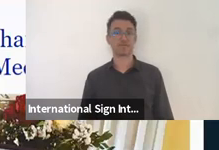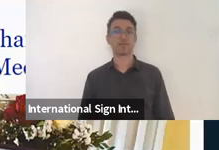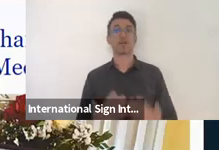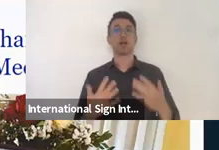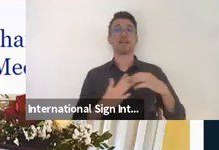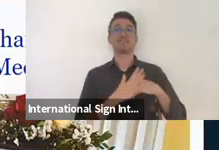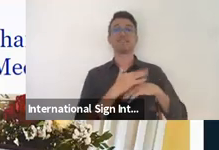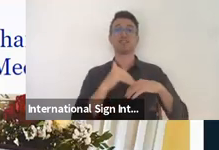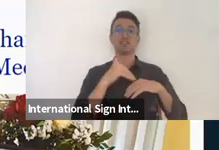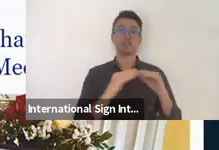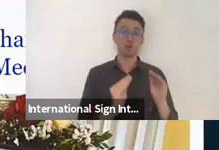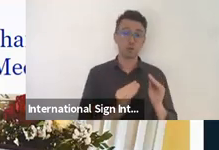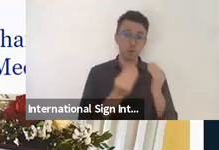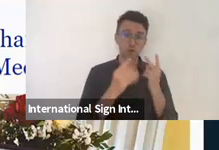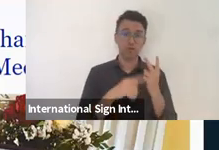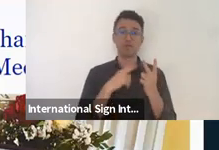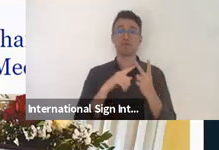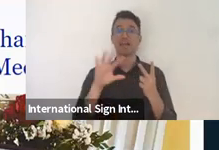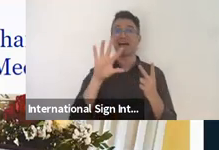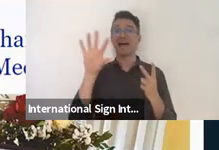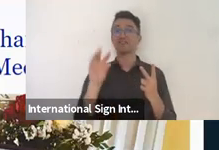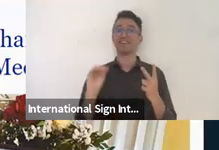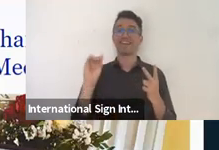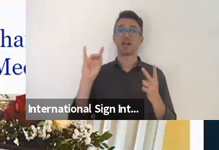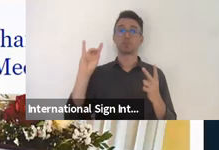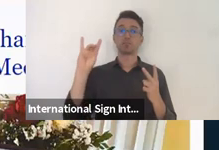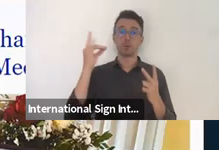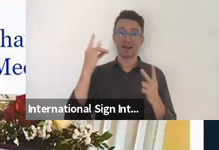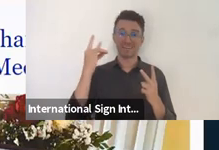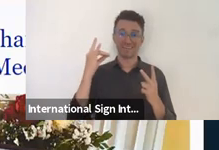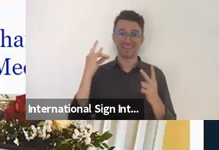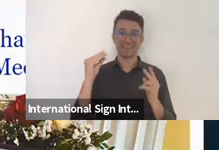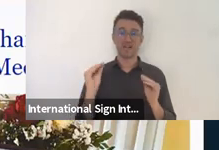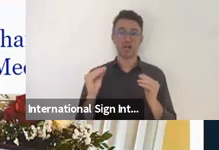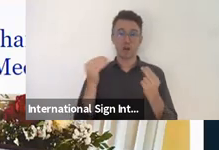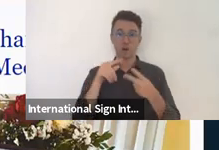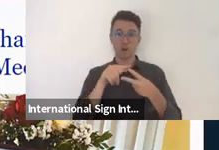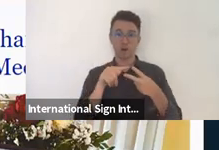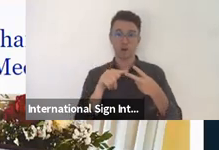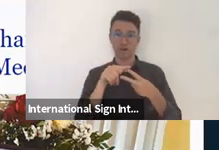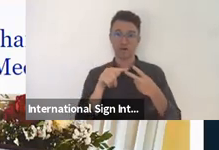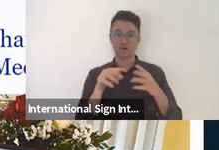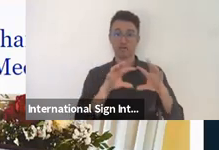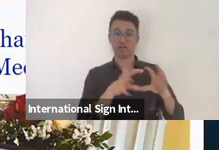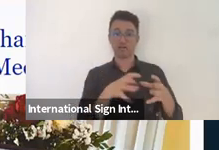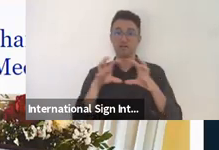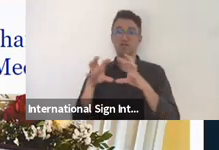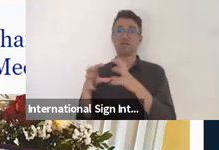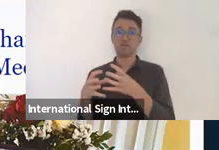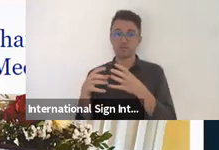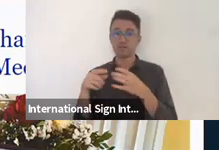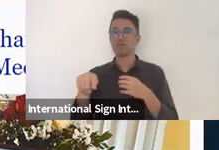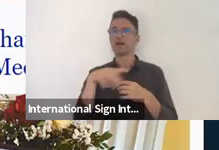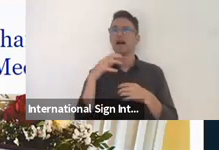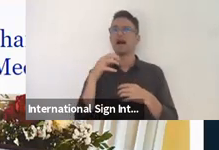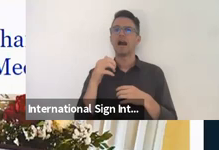aumentando. Todavía nosotros vivimos en una cultura muy machista, donde hay mucha violencia de género y donde hay